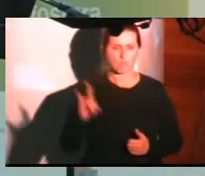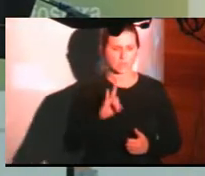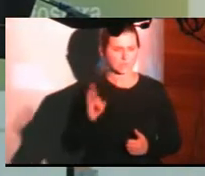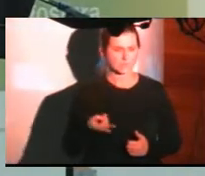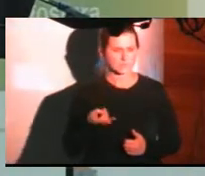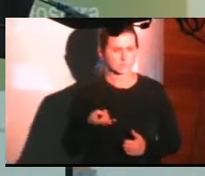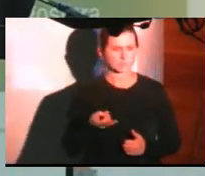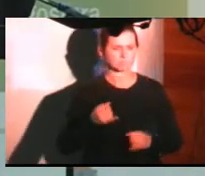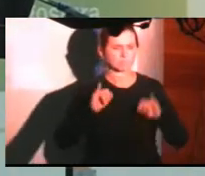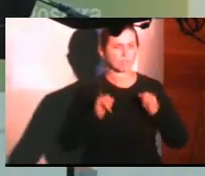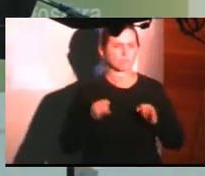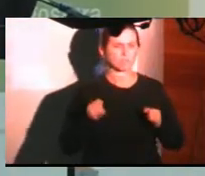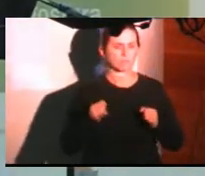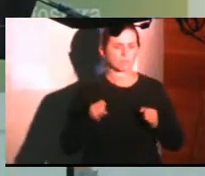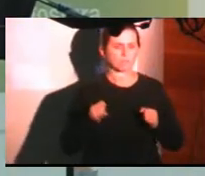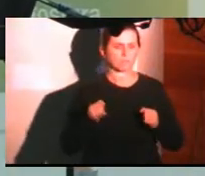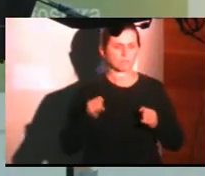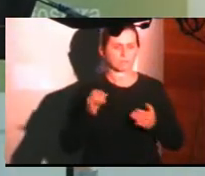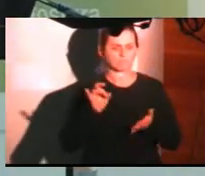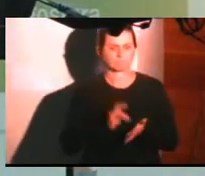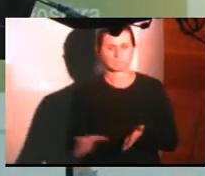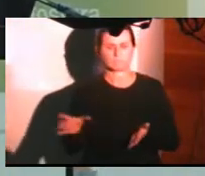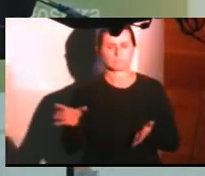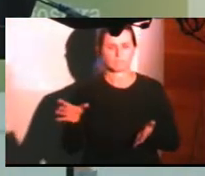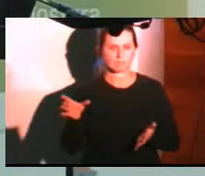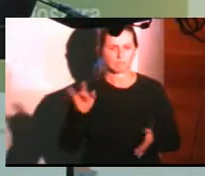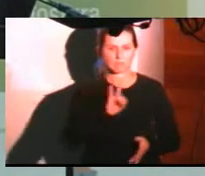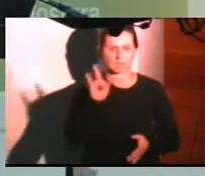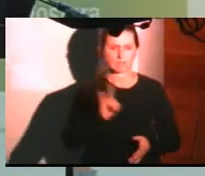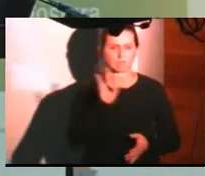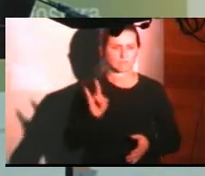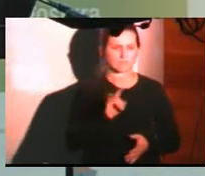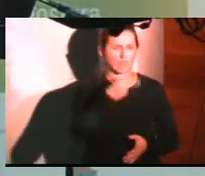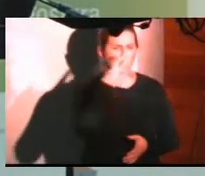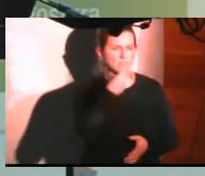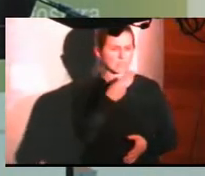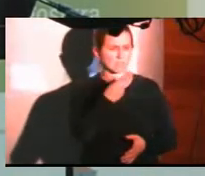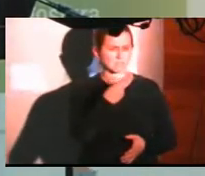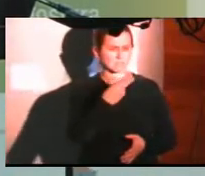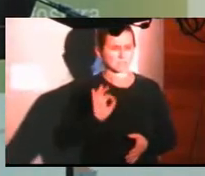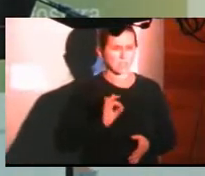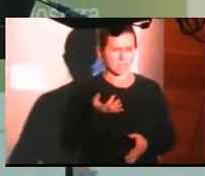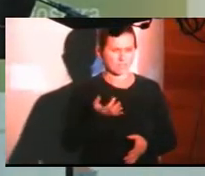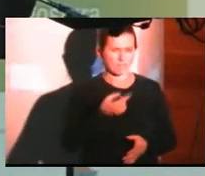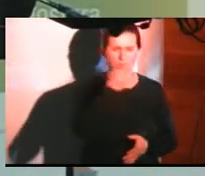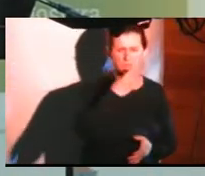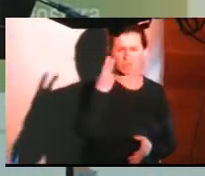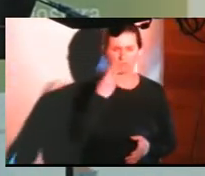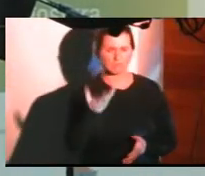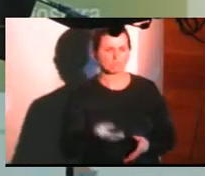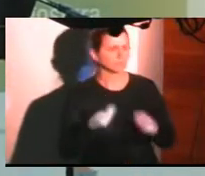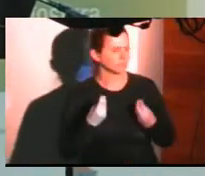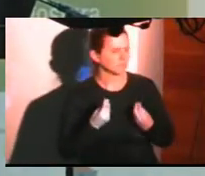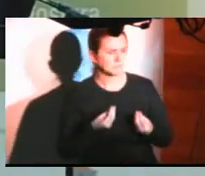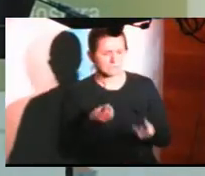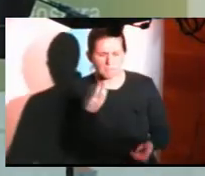la mayor deserción universitaria la tenemos en los 2 primeros años y es producto del desarraigo. Y